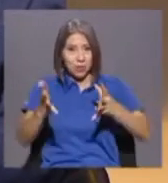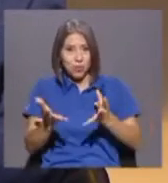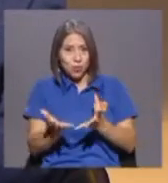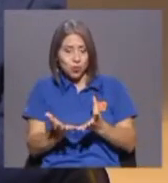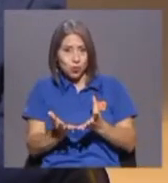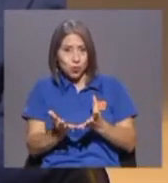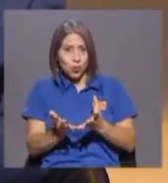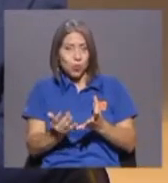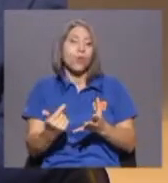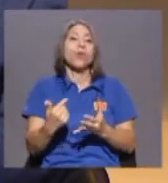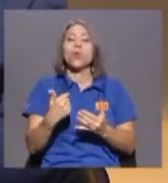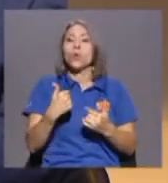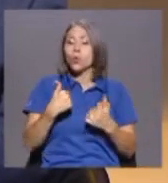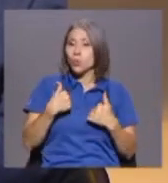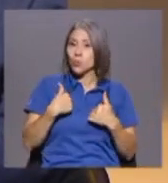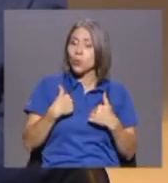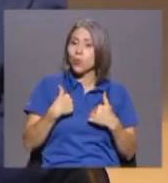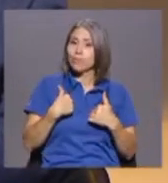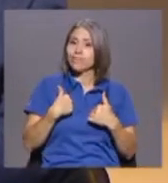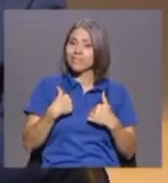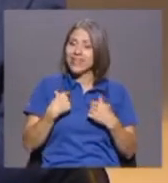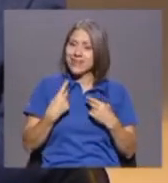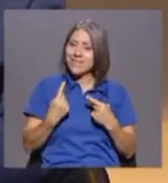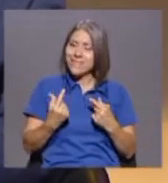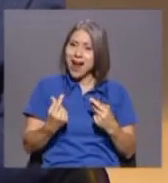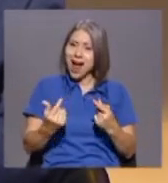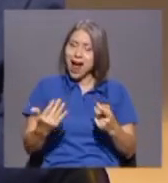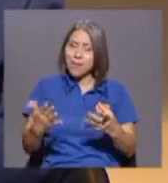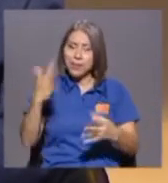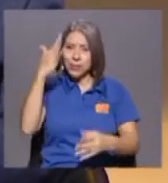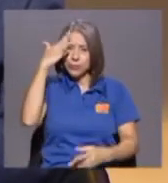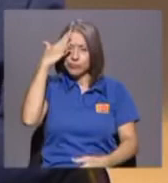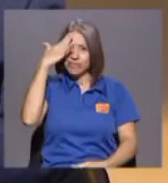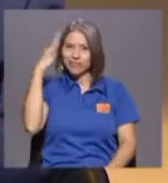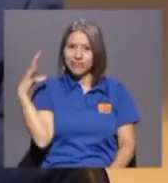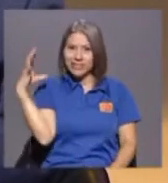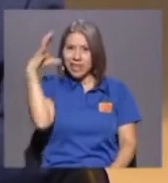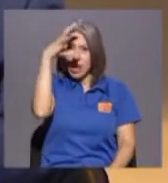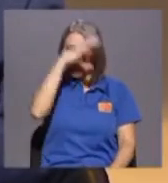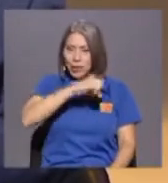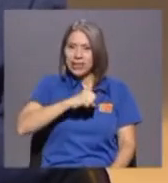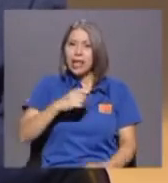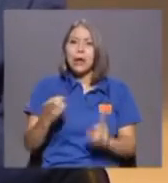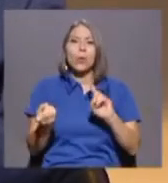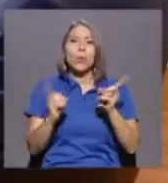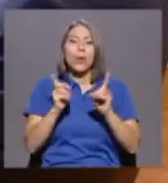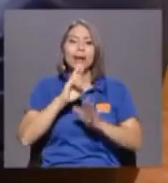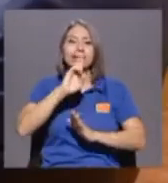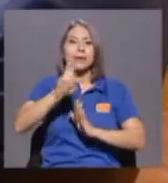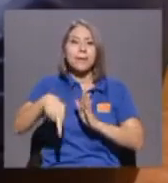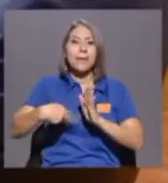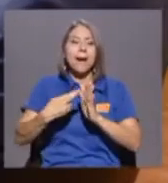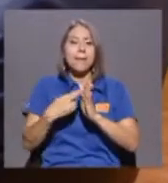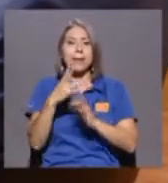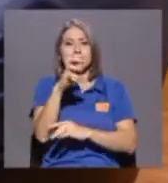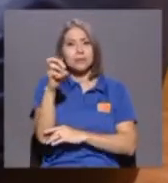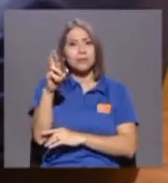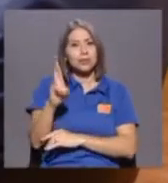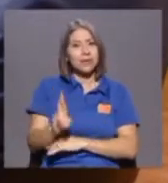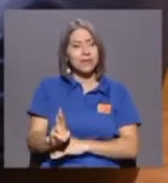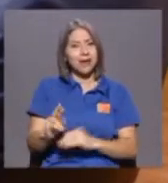uno rápidamente tomar conciencia de ese papel de Costa Rica en el ámbito internacional.